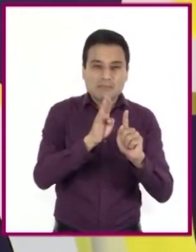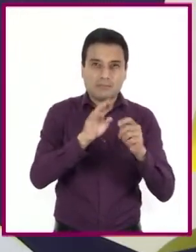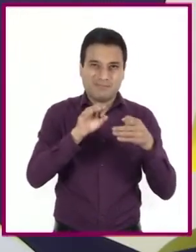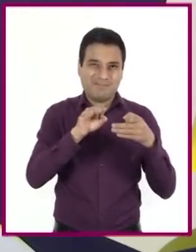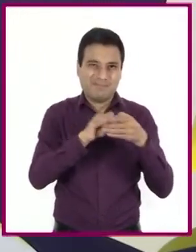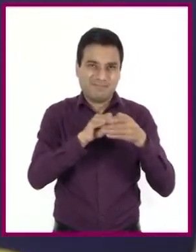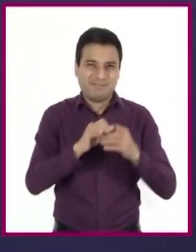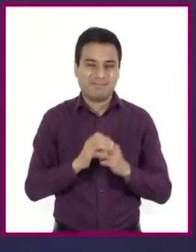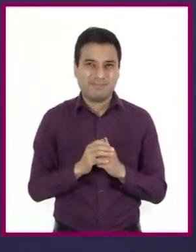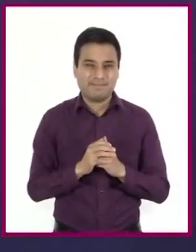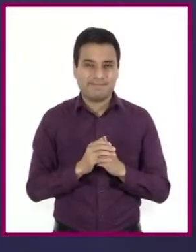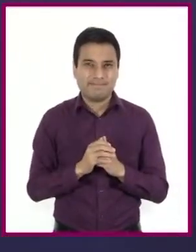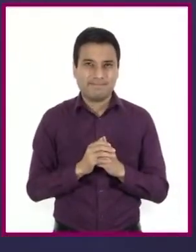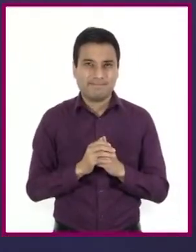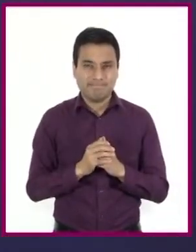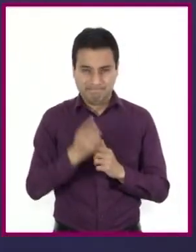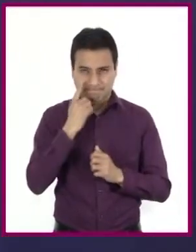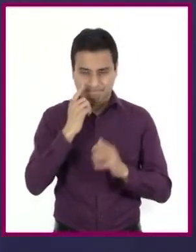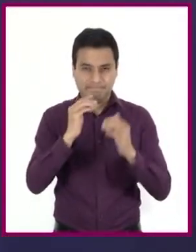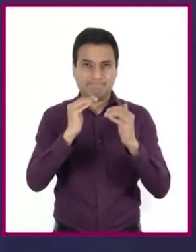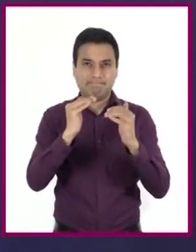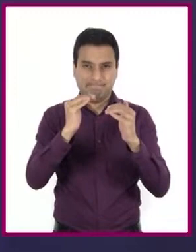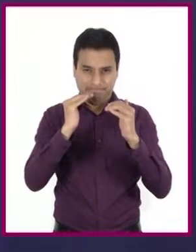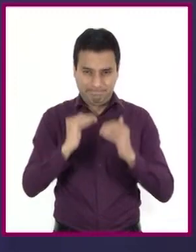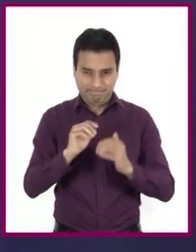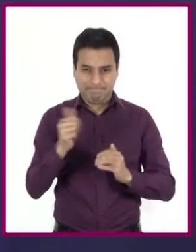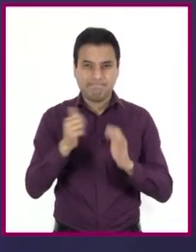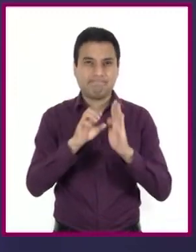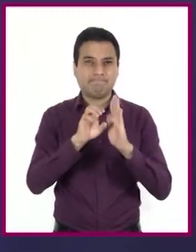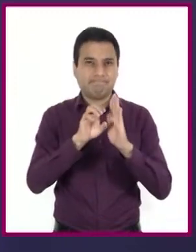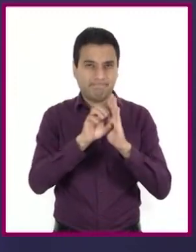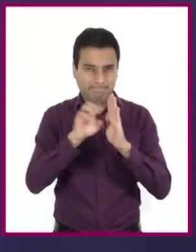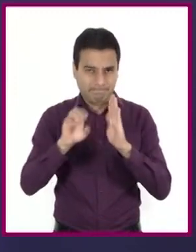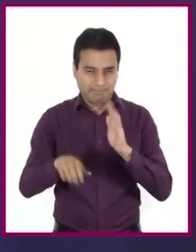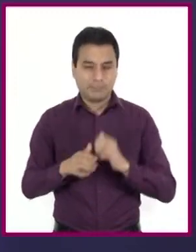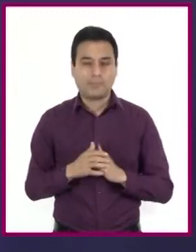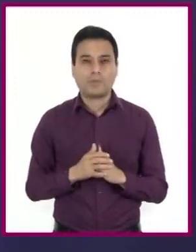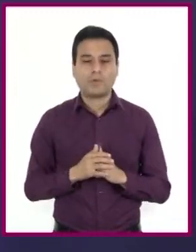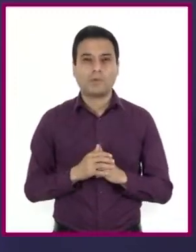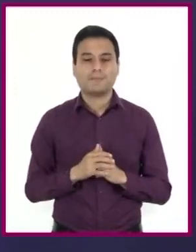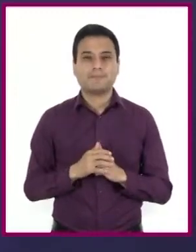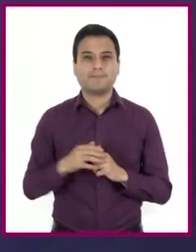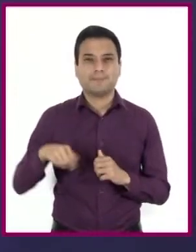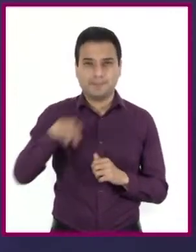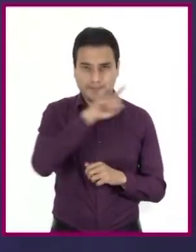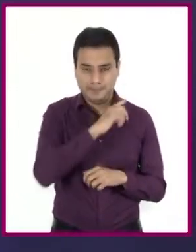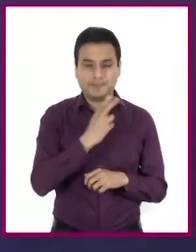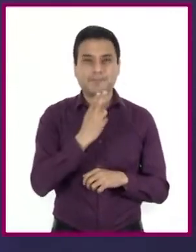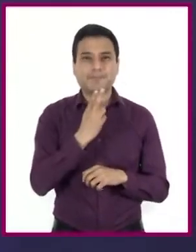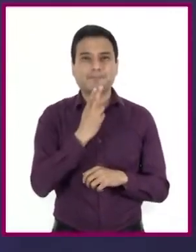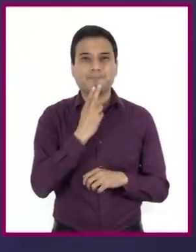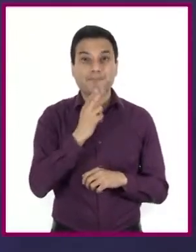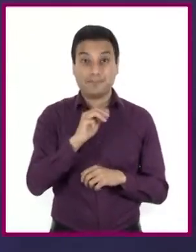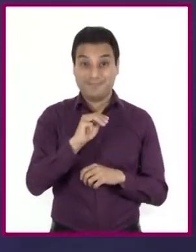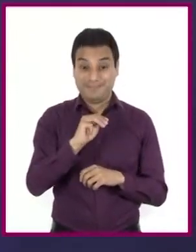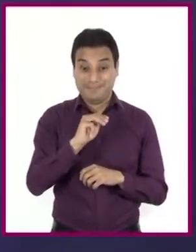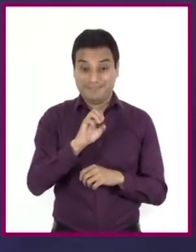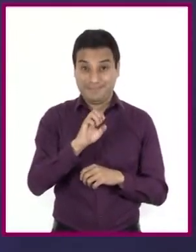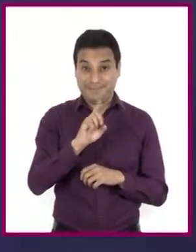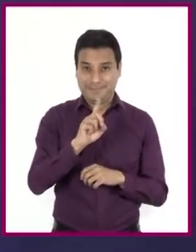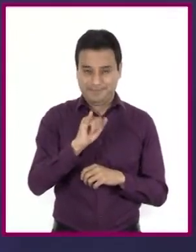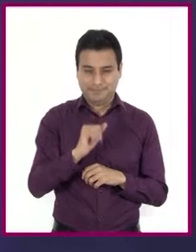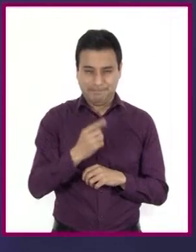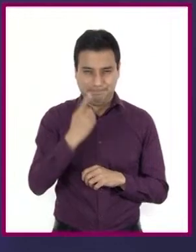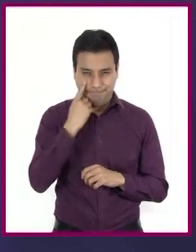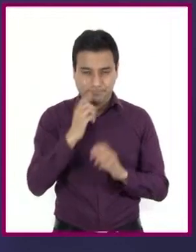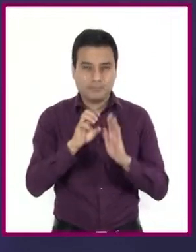media. Pasemos a un nuevo caso. Analicemos usar el valor de la media para la siguiente situación